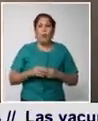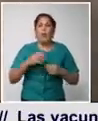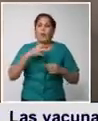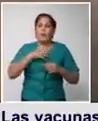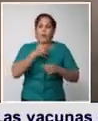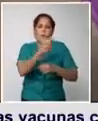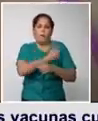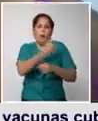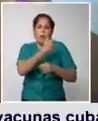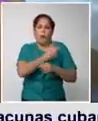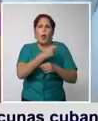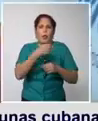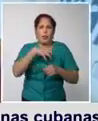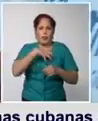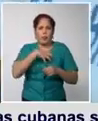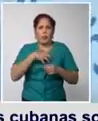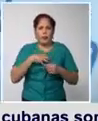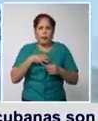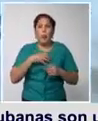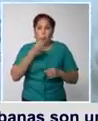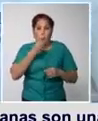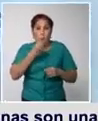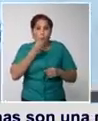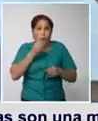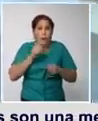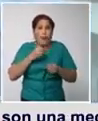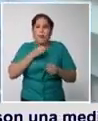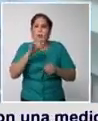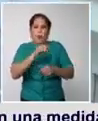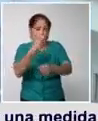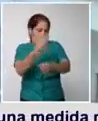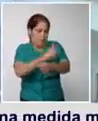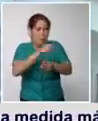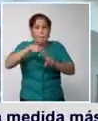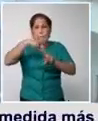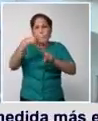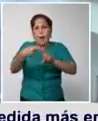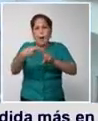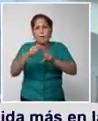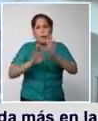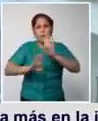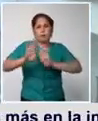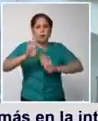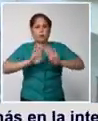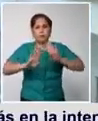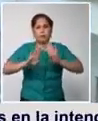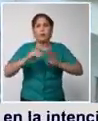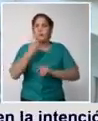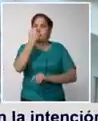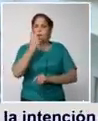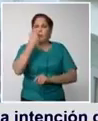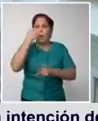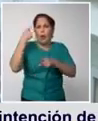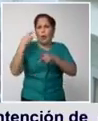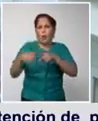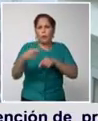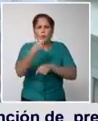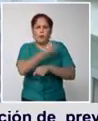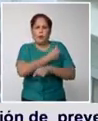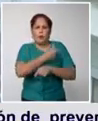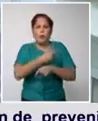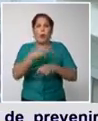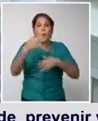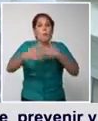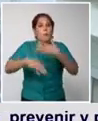vacunas recombinantes, es decir, que pueden aplicarse, administrarse múltiples dosis. Otras vacunas, por problemas